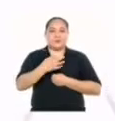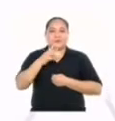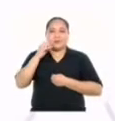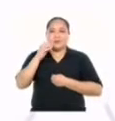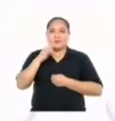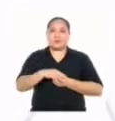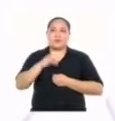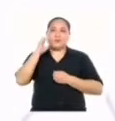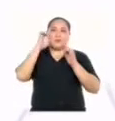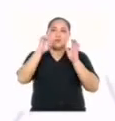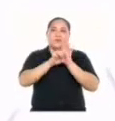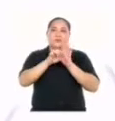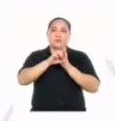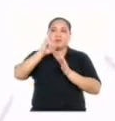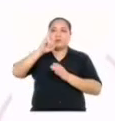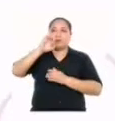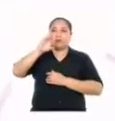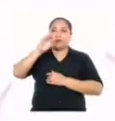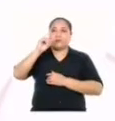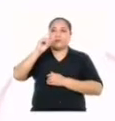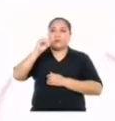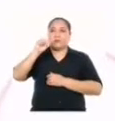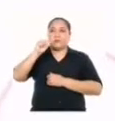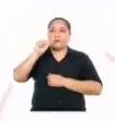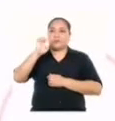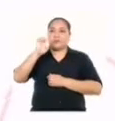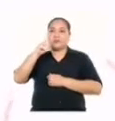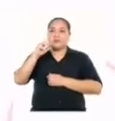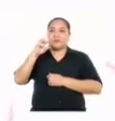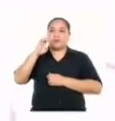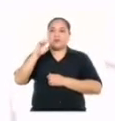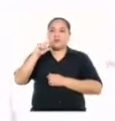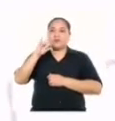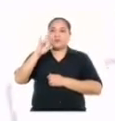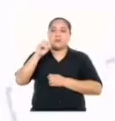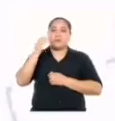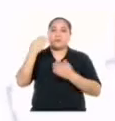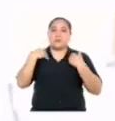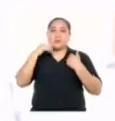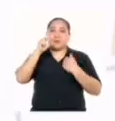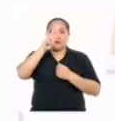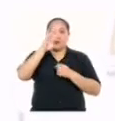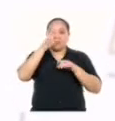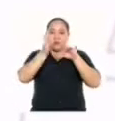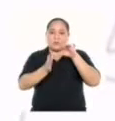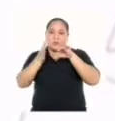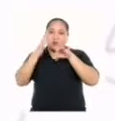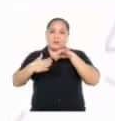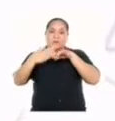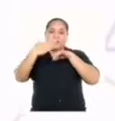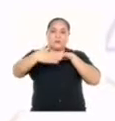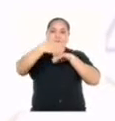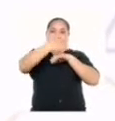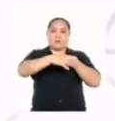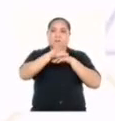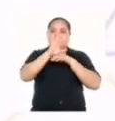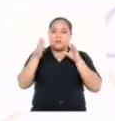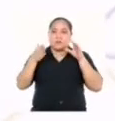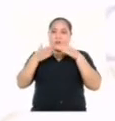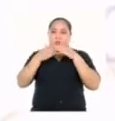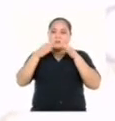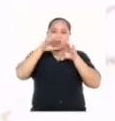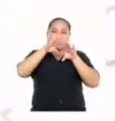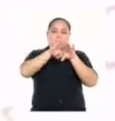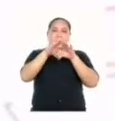Gracias, Rebot. Por ejemplo, el icosaedro regular es un poliedro que posee 20 caras y todas son